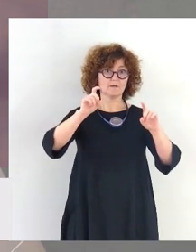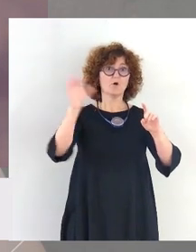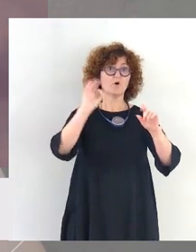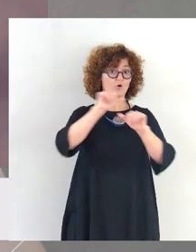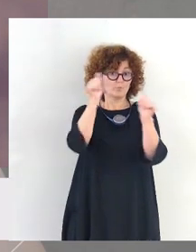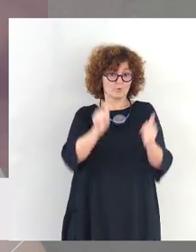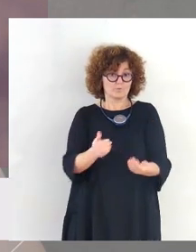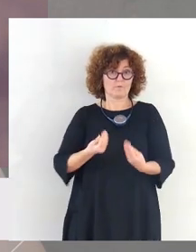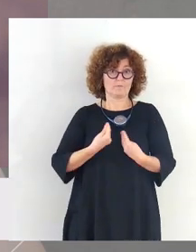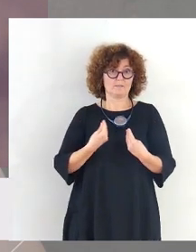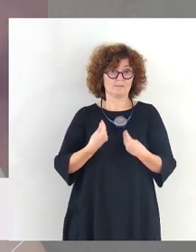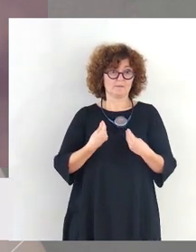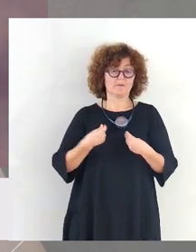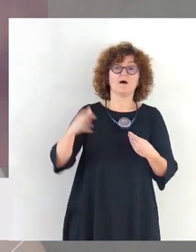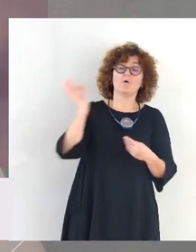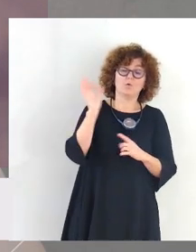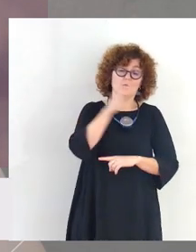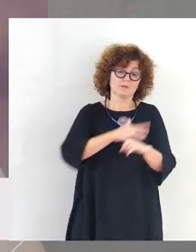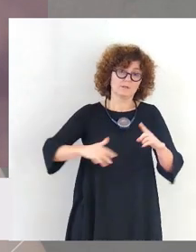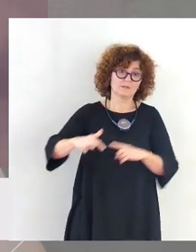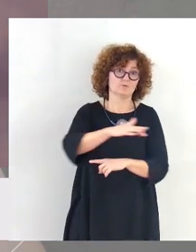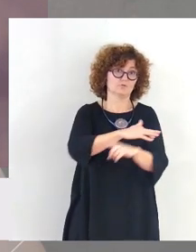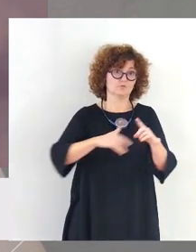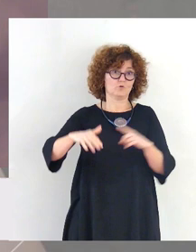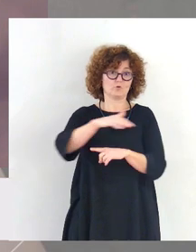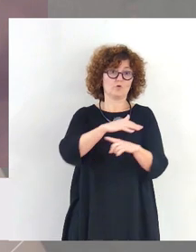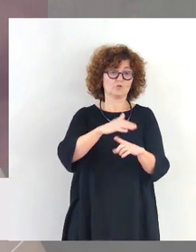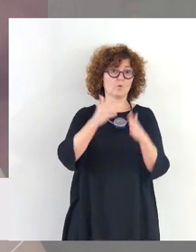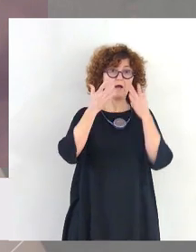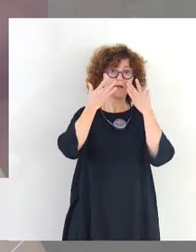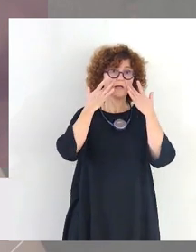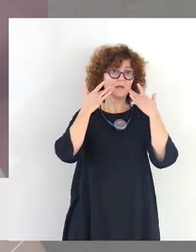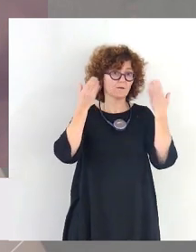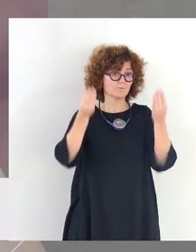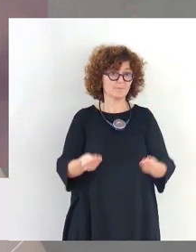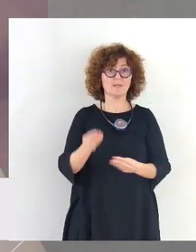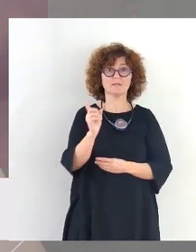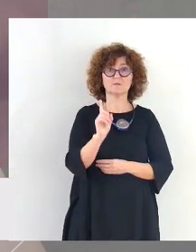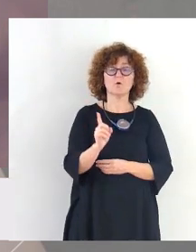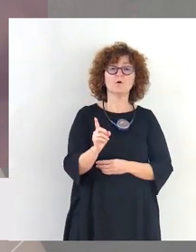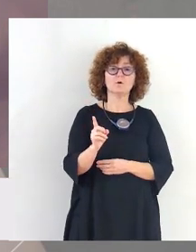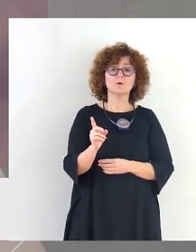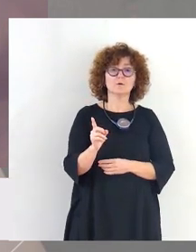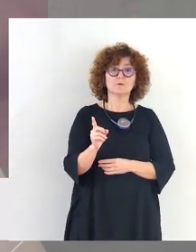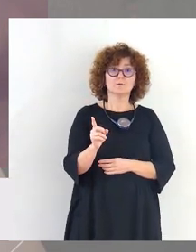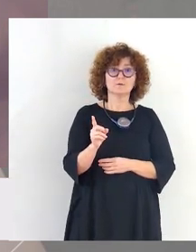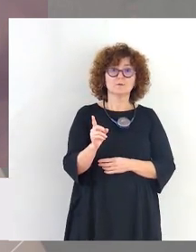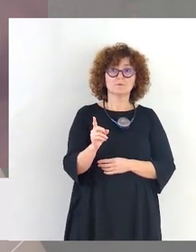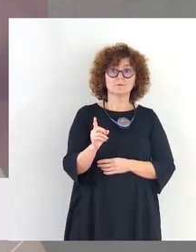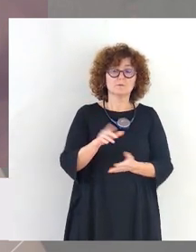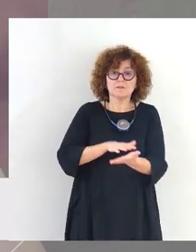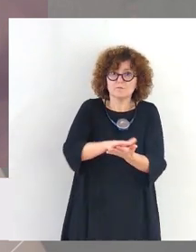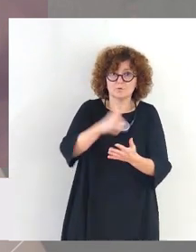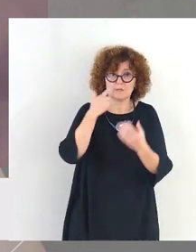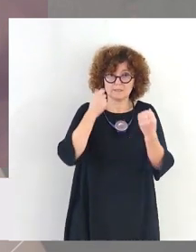de vida o o entornos poco higiénicos se se se repercuta en la